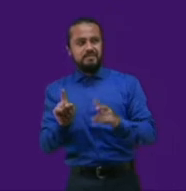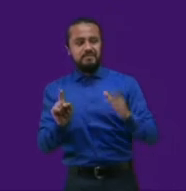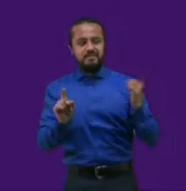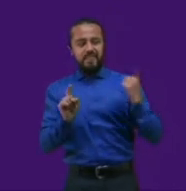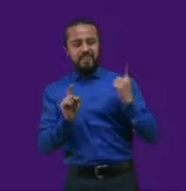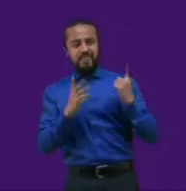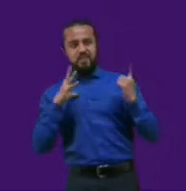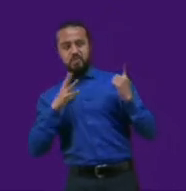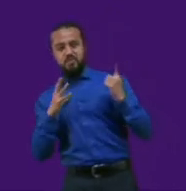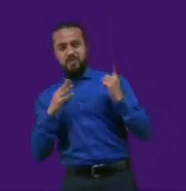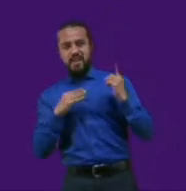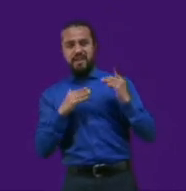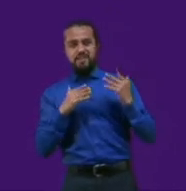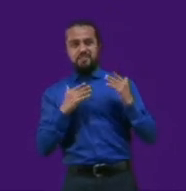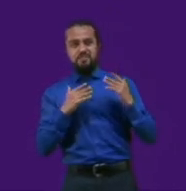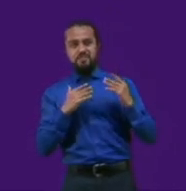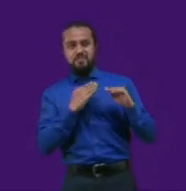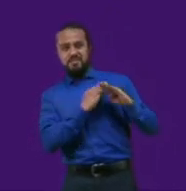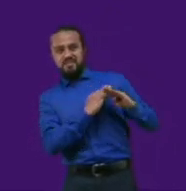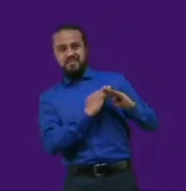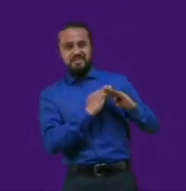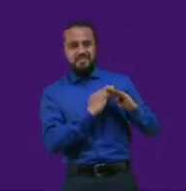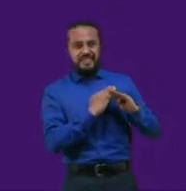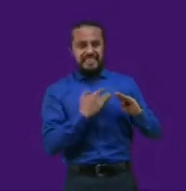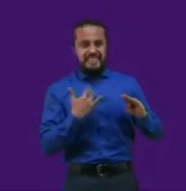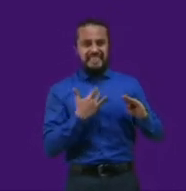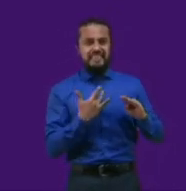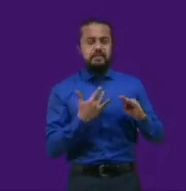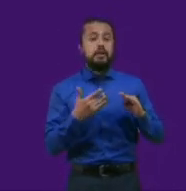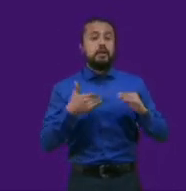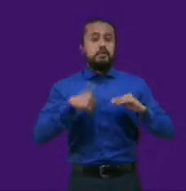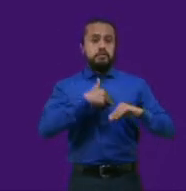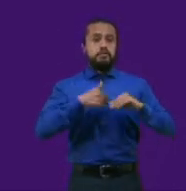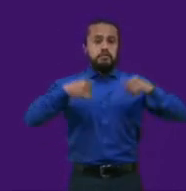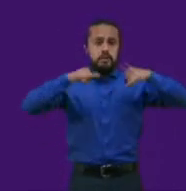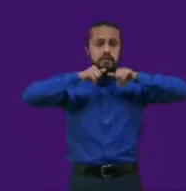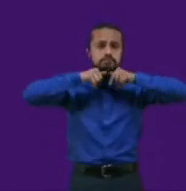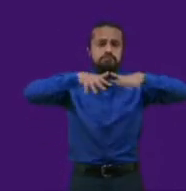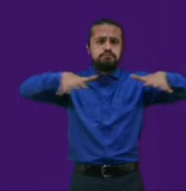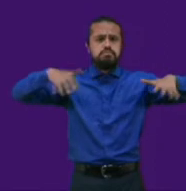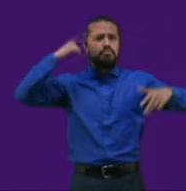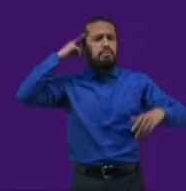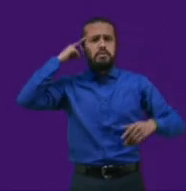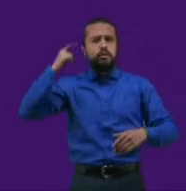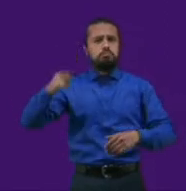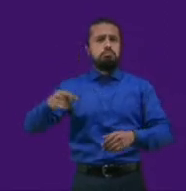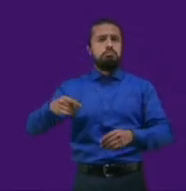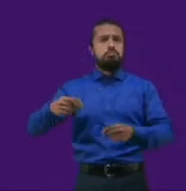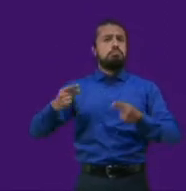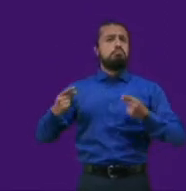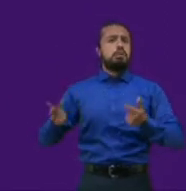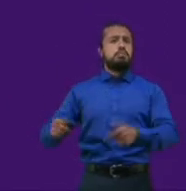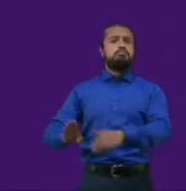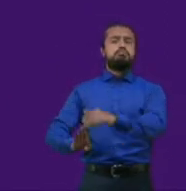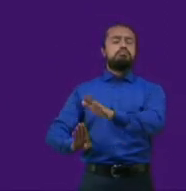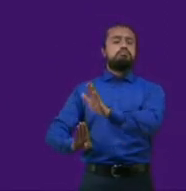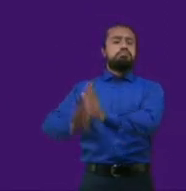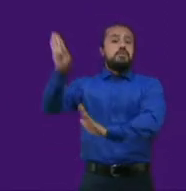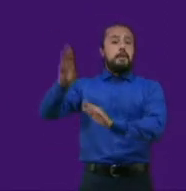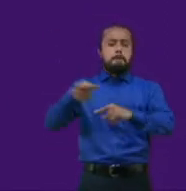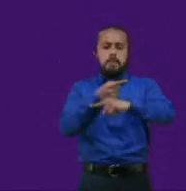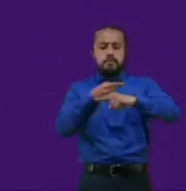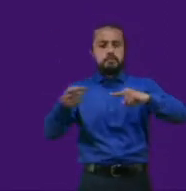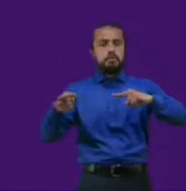todo el producto, lo pusimos al aire, creíamos que iba a explotar y me acuerdo la primera semana no